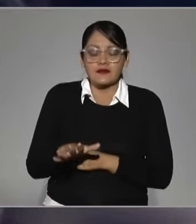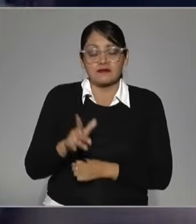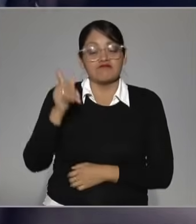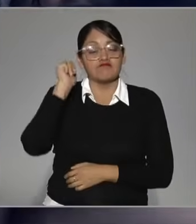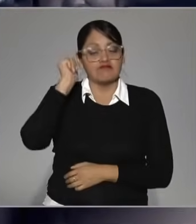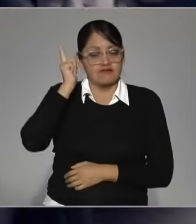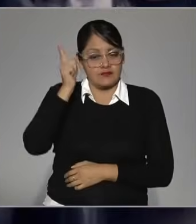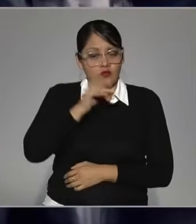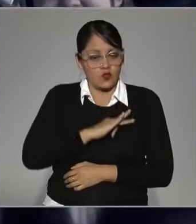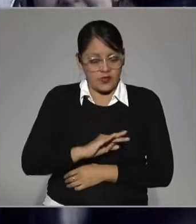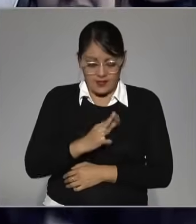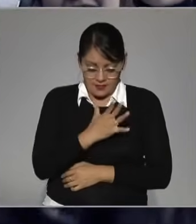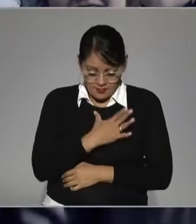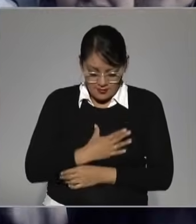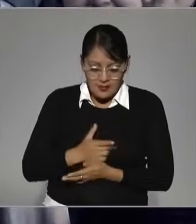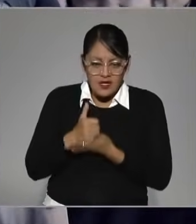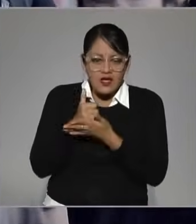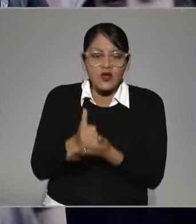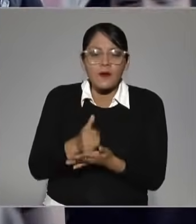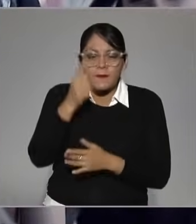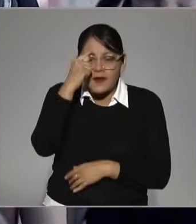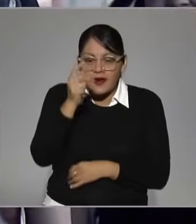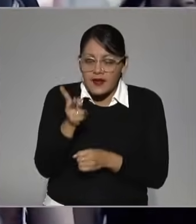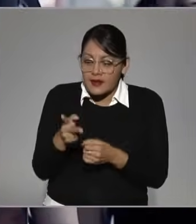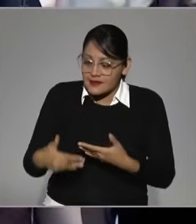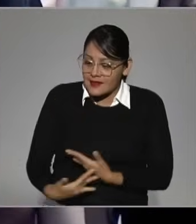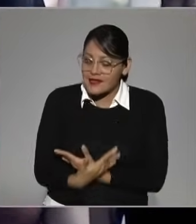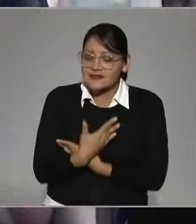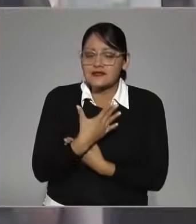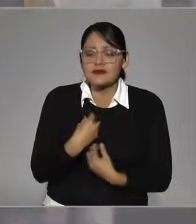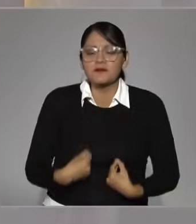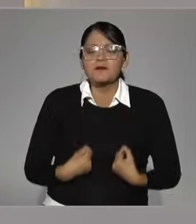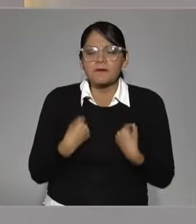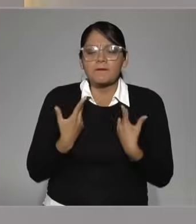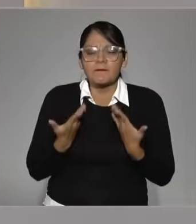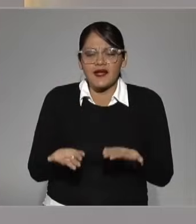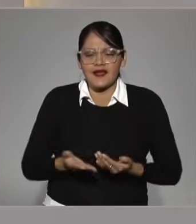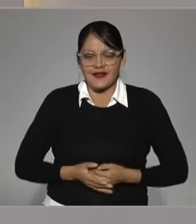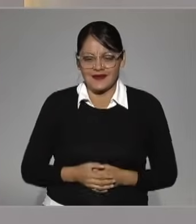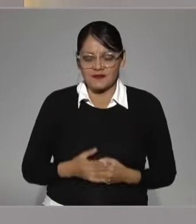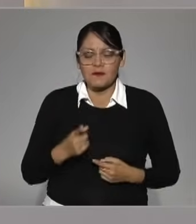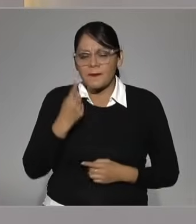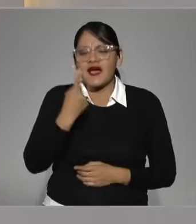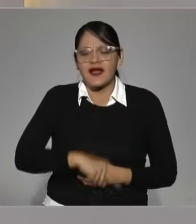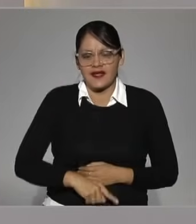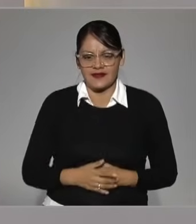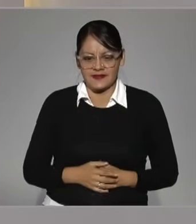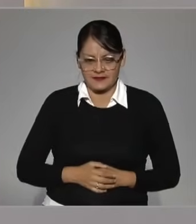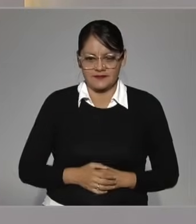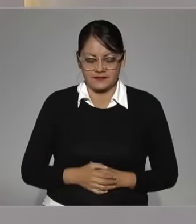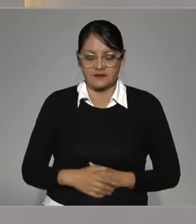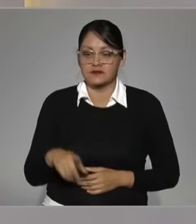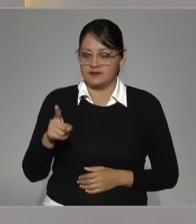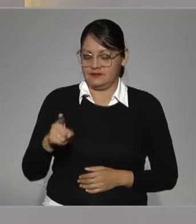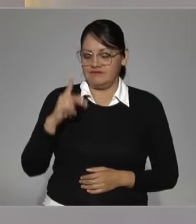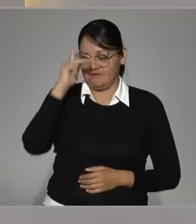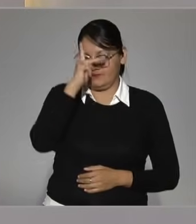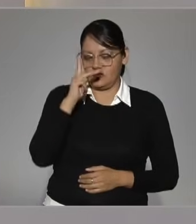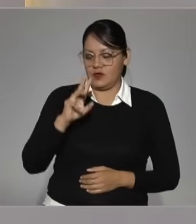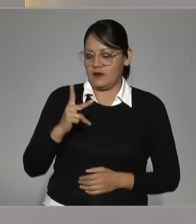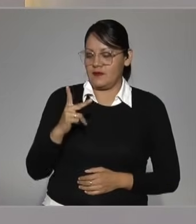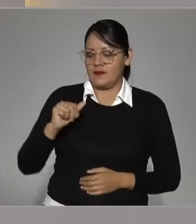puedan decir a sus hijos para qué los invitaron a la vida. Muchas gracias al psicólogo Pablo Wells por